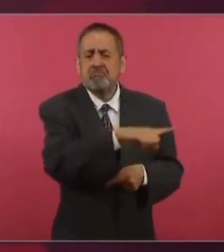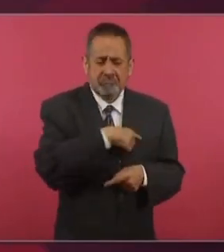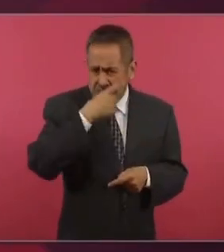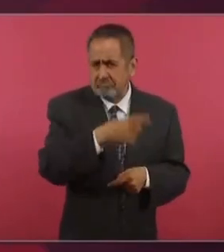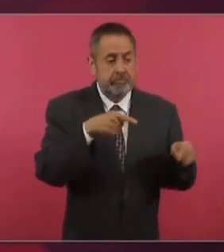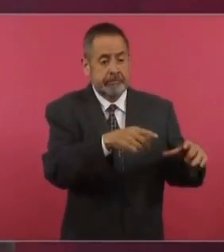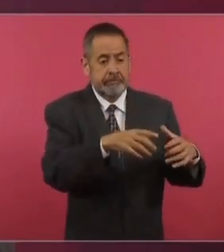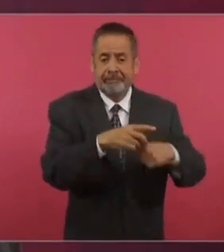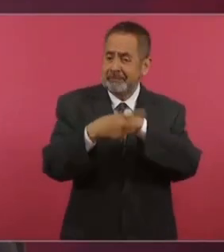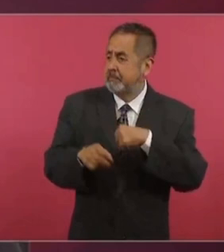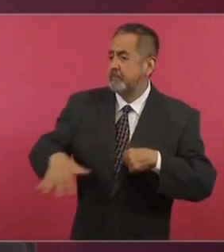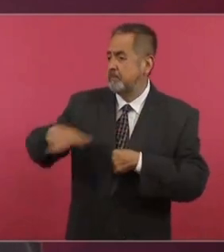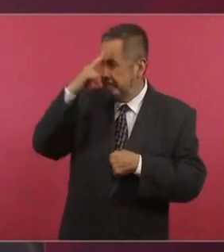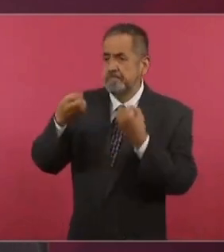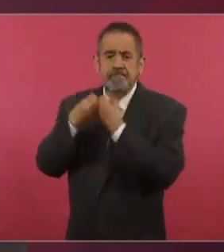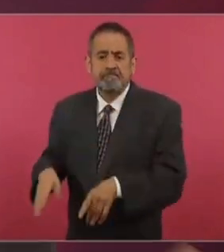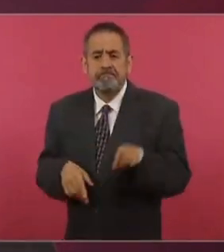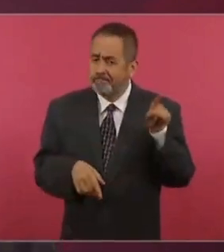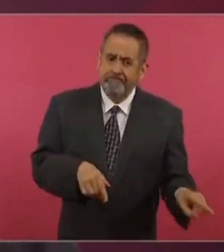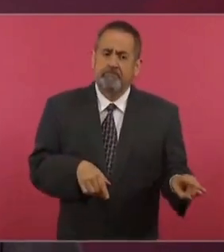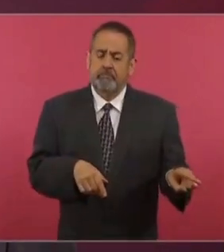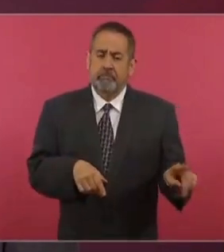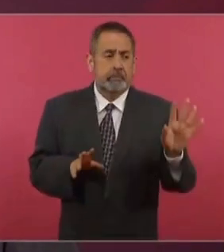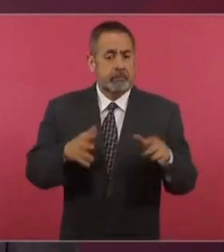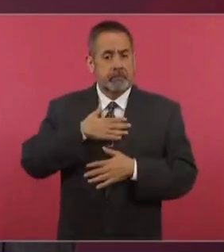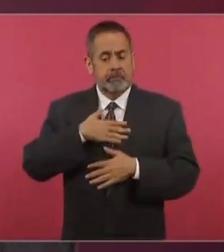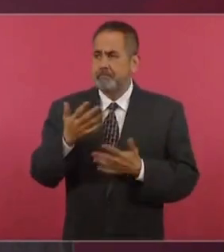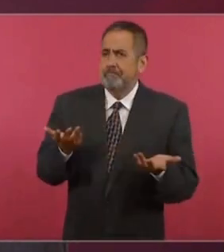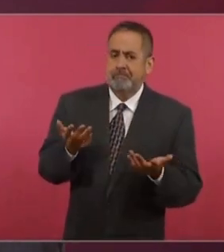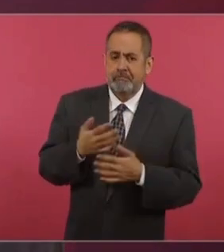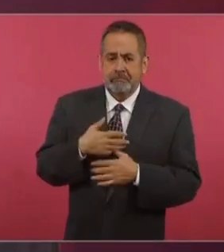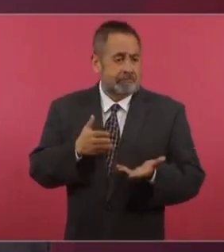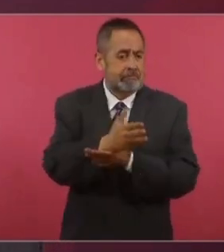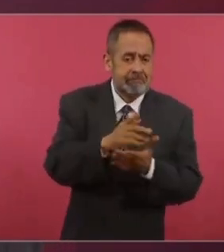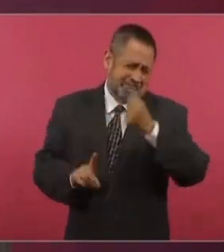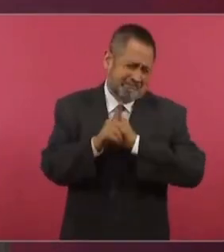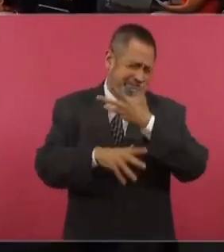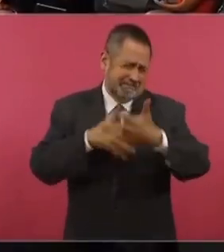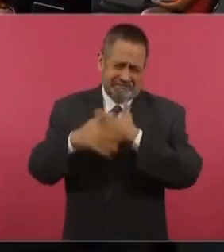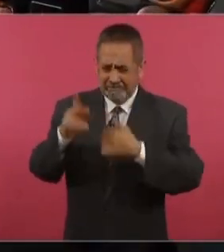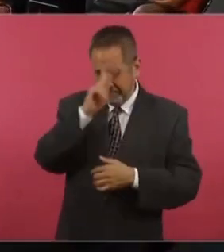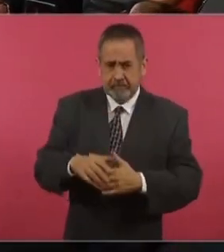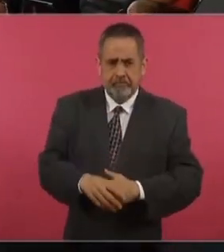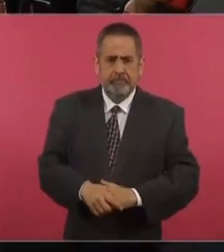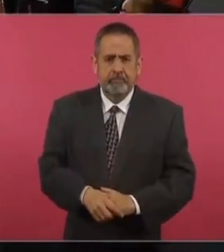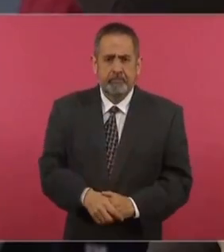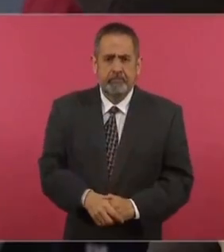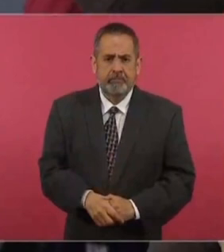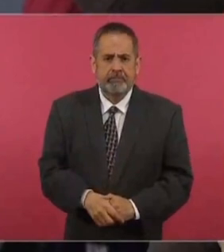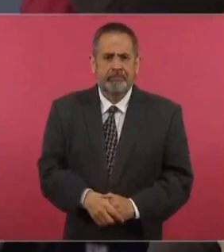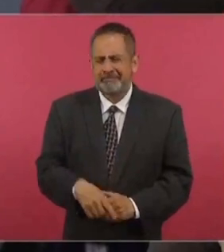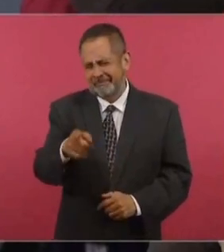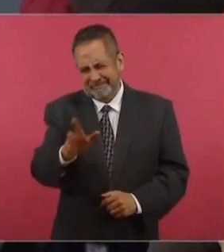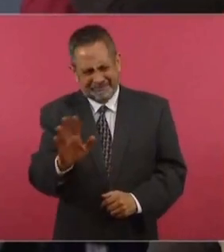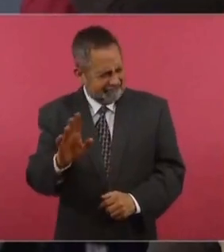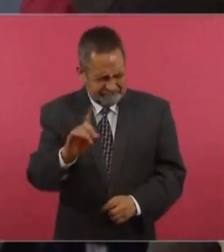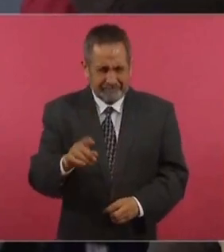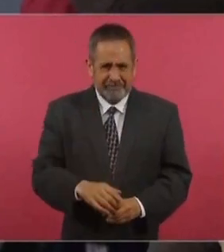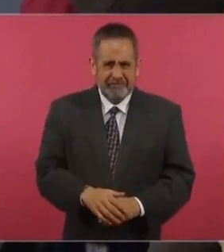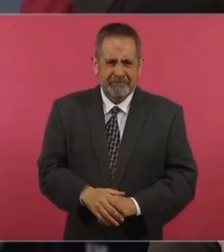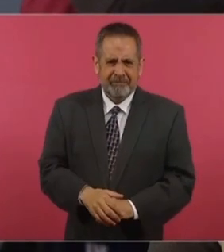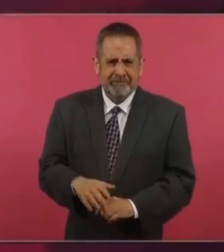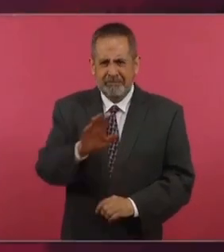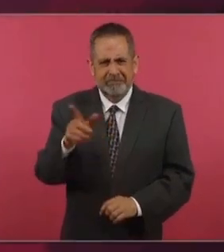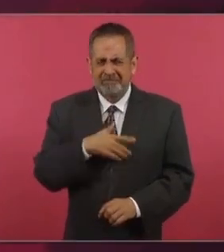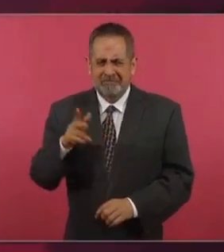que le han hecho mucho daño al país. Entonces, no estoy metiéndome en cuestiones de género. ¿Pero por qué no presentan denuncias en la fiscalía? No,